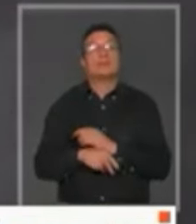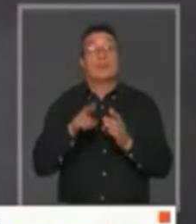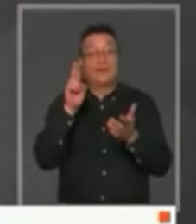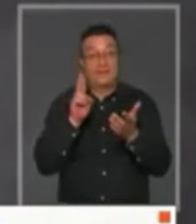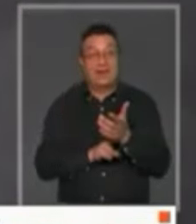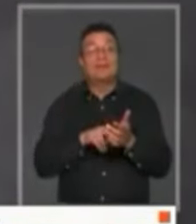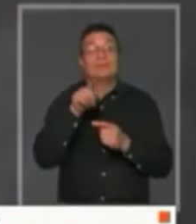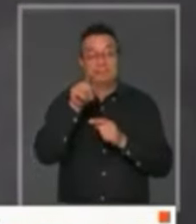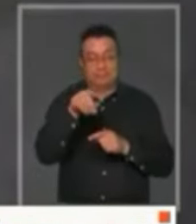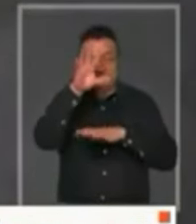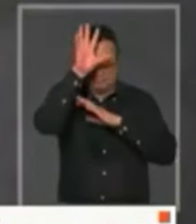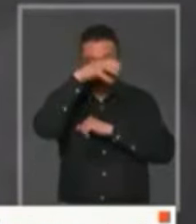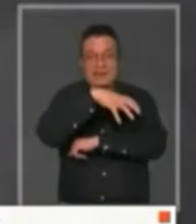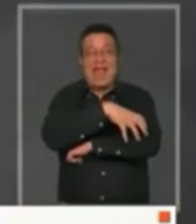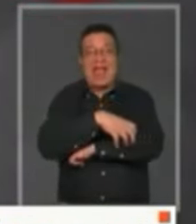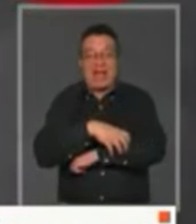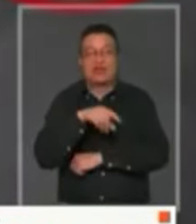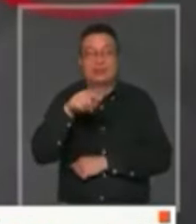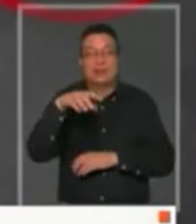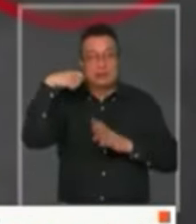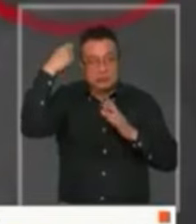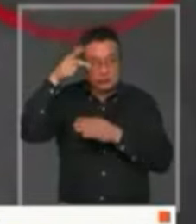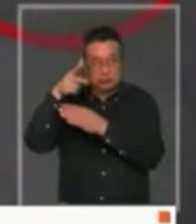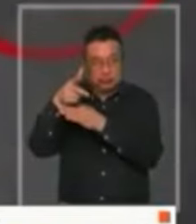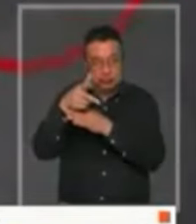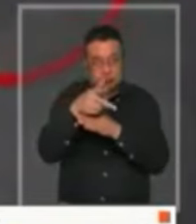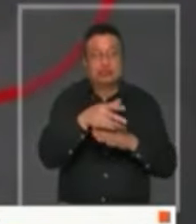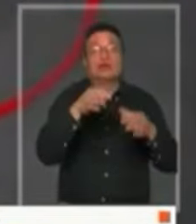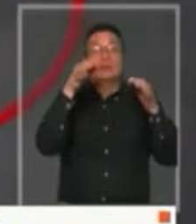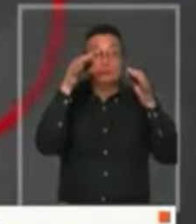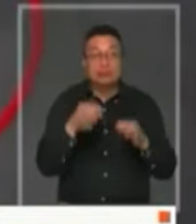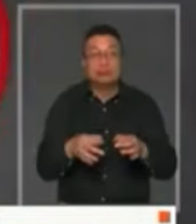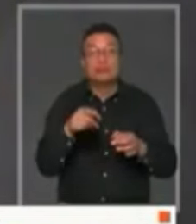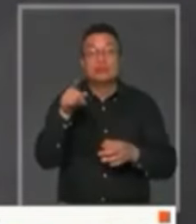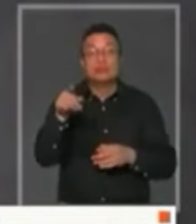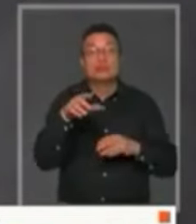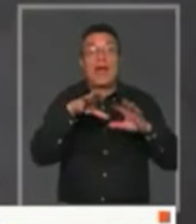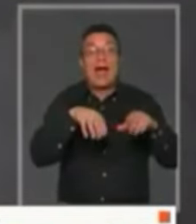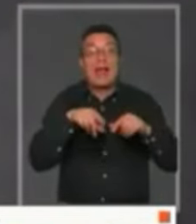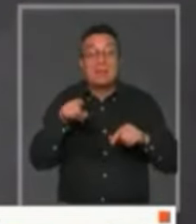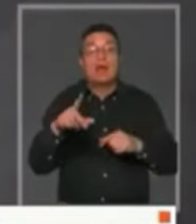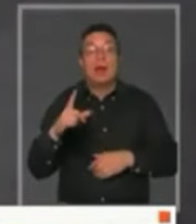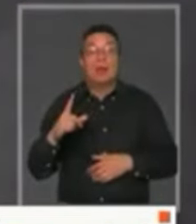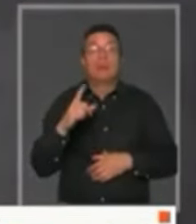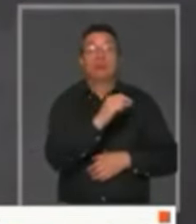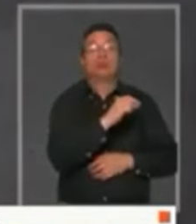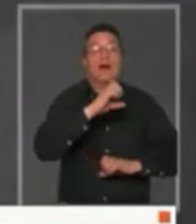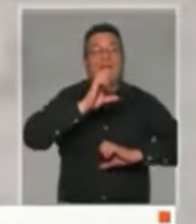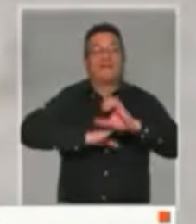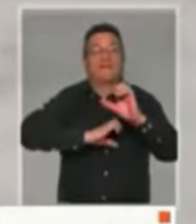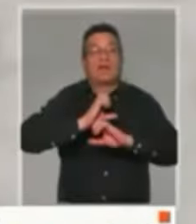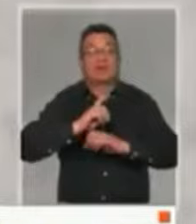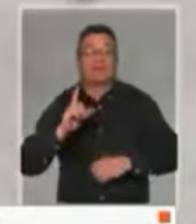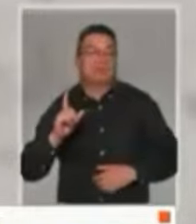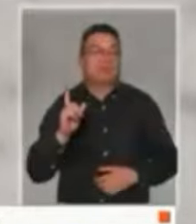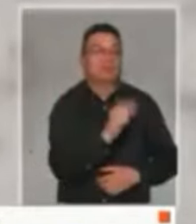Efectivamente, se trataba de un felino. Las cámaras lo captaron en el momento exacto en el que el animal sale de la fábrica a toda